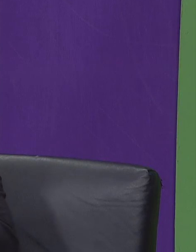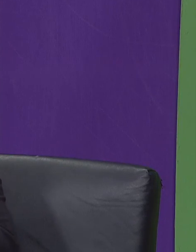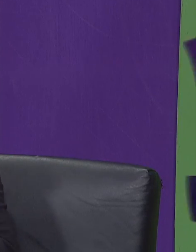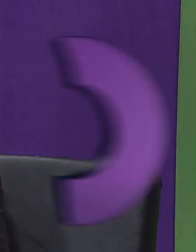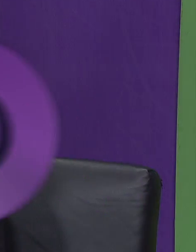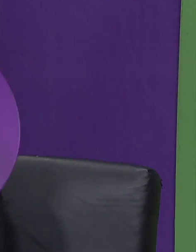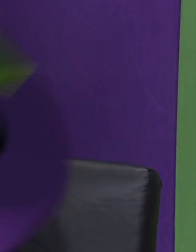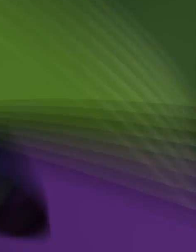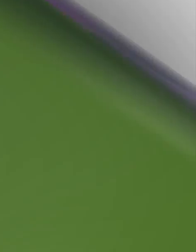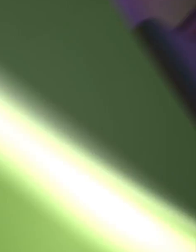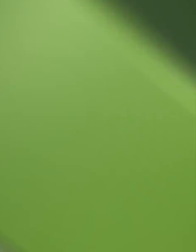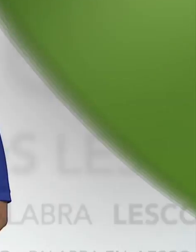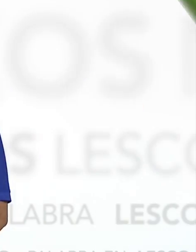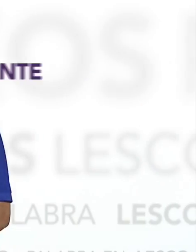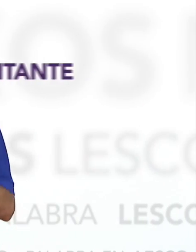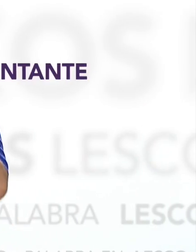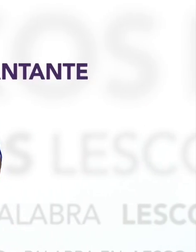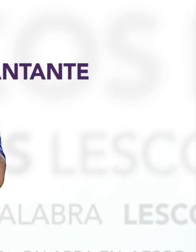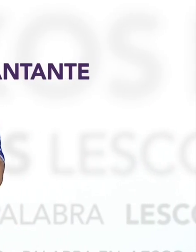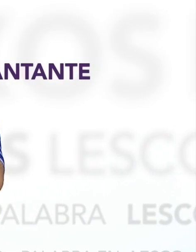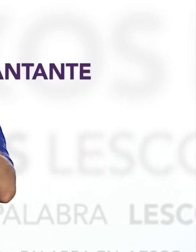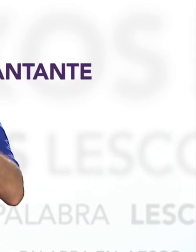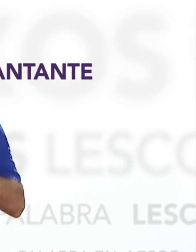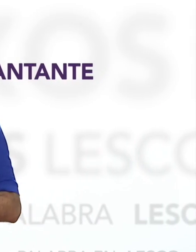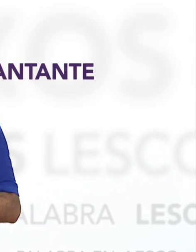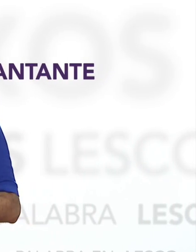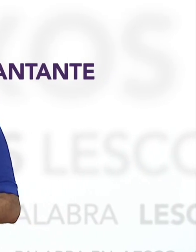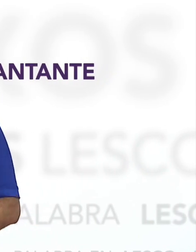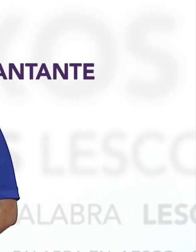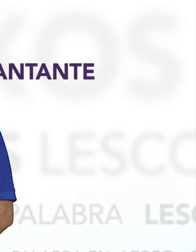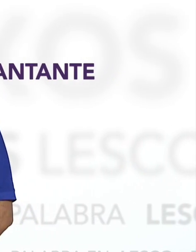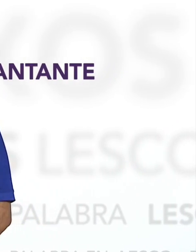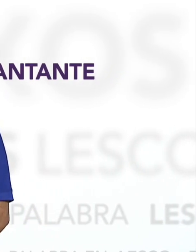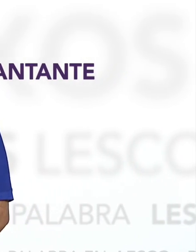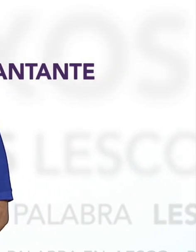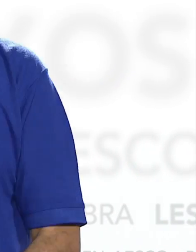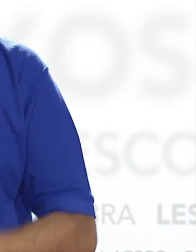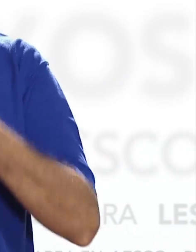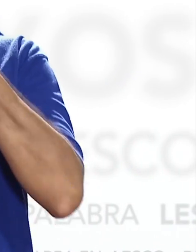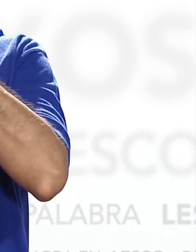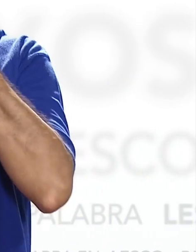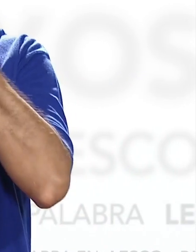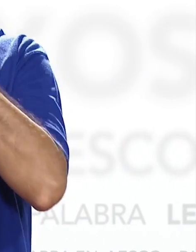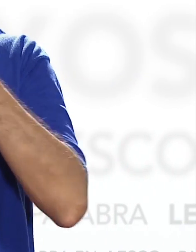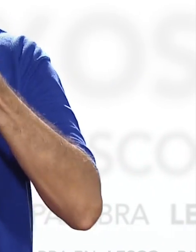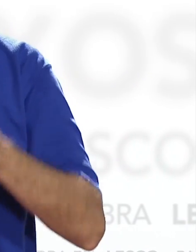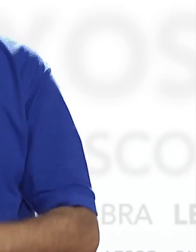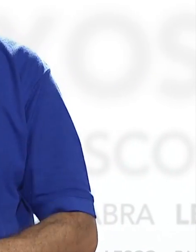costarricense, lesco. Cantante.